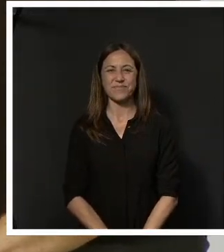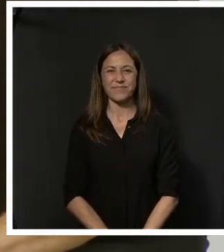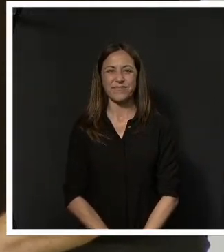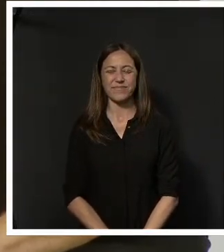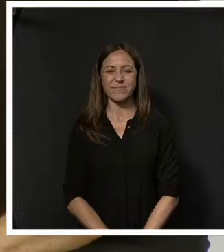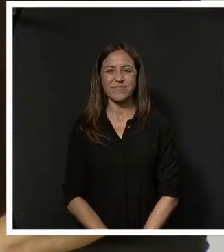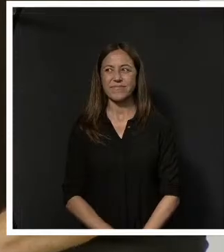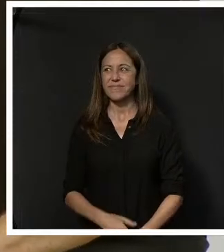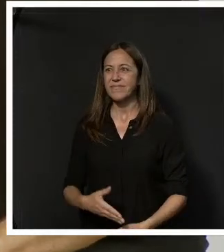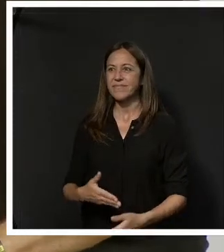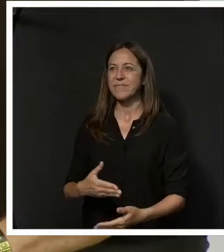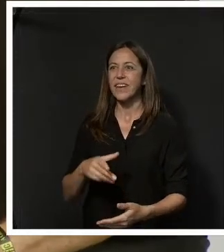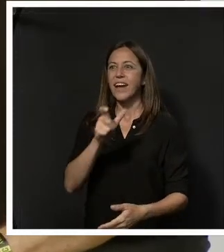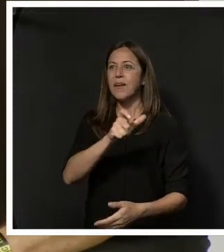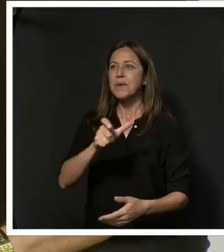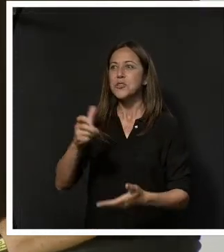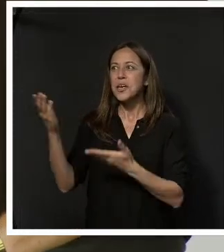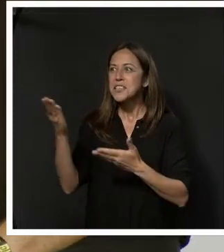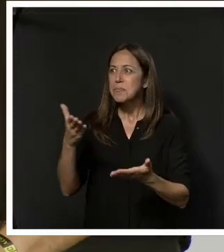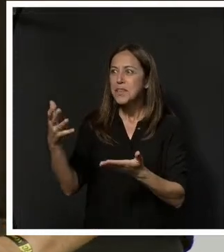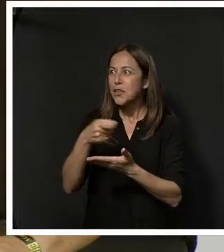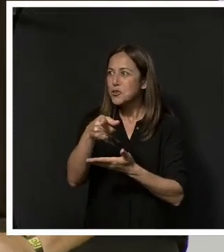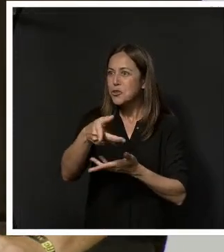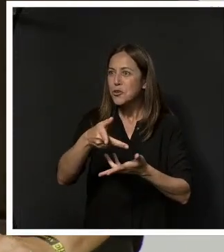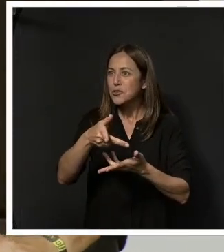y están todos los comensales